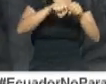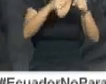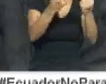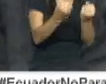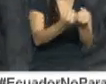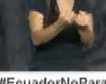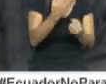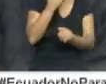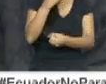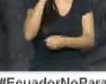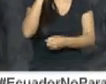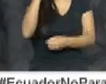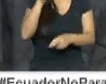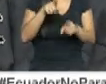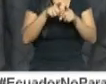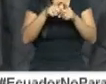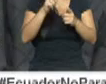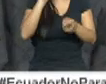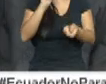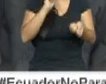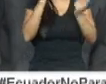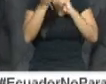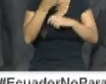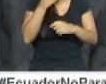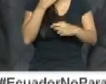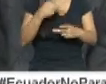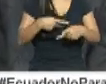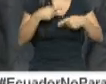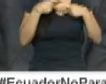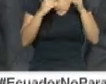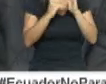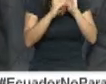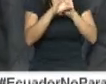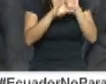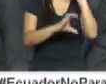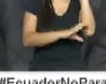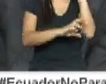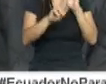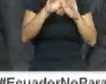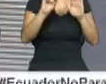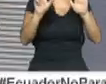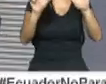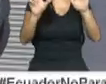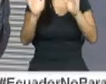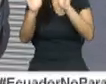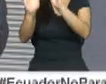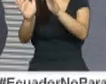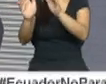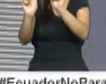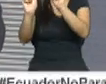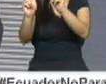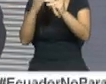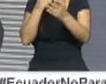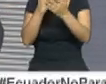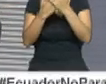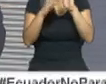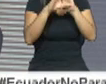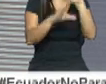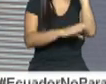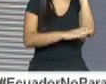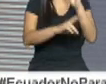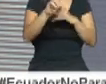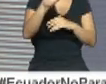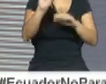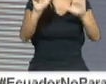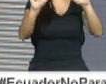ese es el cambio doctrinario importante que establece la Constitución del 2008. Correcto. Y vamos a puntualizar lo que dice la Constitución 2008,